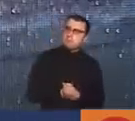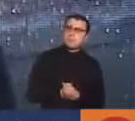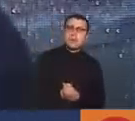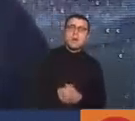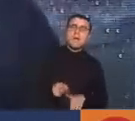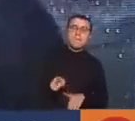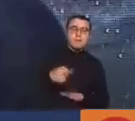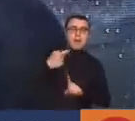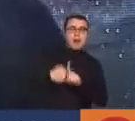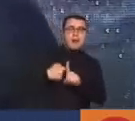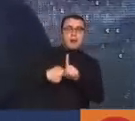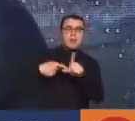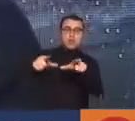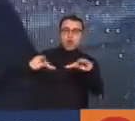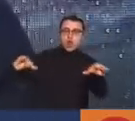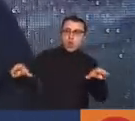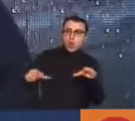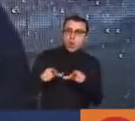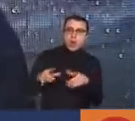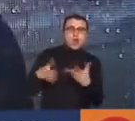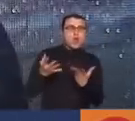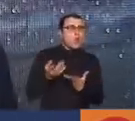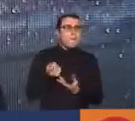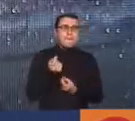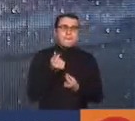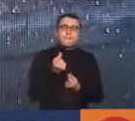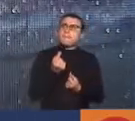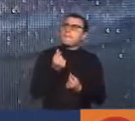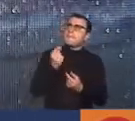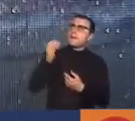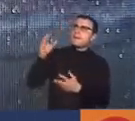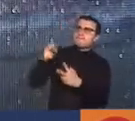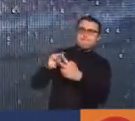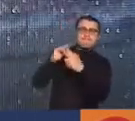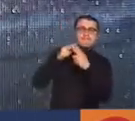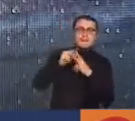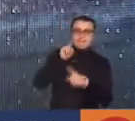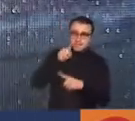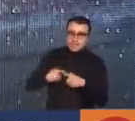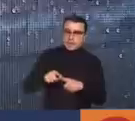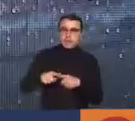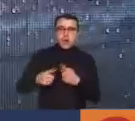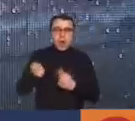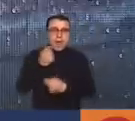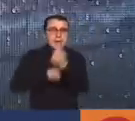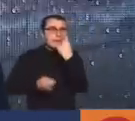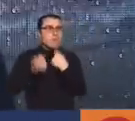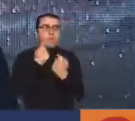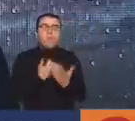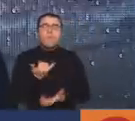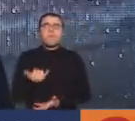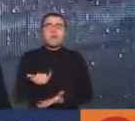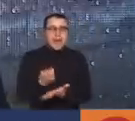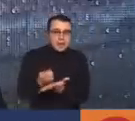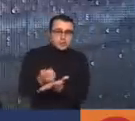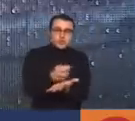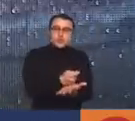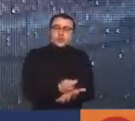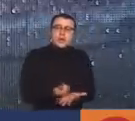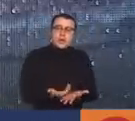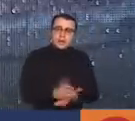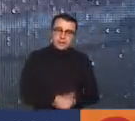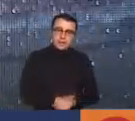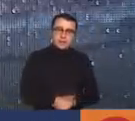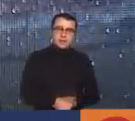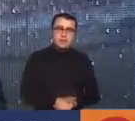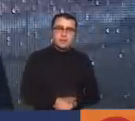arrendando local, entonces ¿cómo tener una platica para montar el negocio ahí? Asociarse, etcétera.